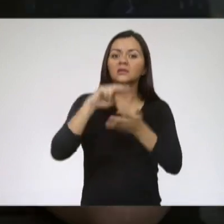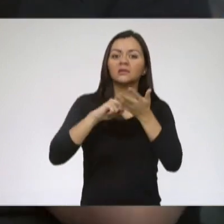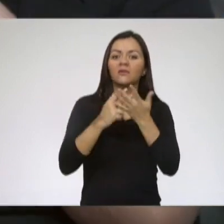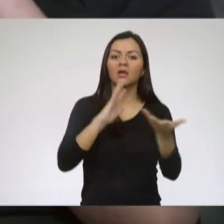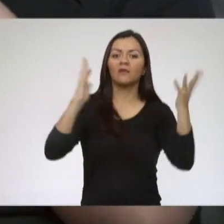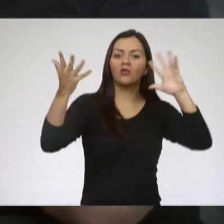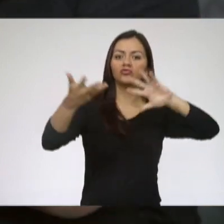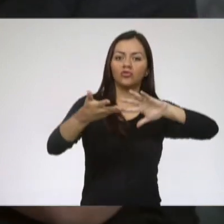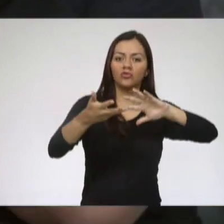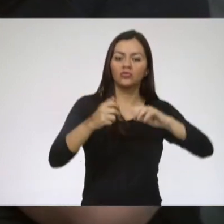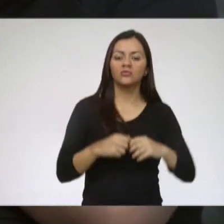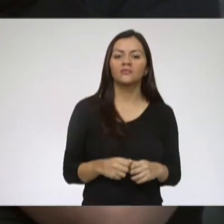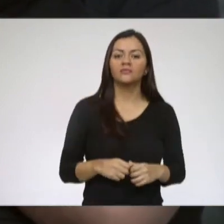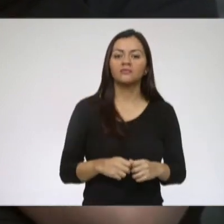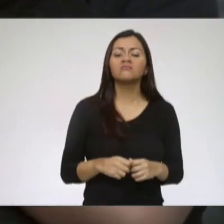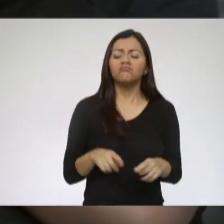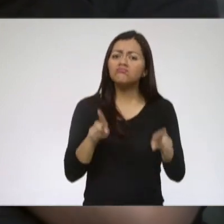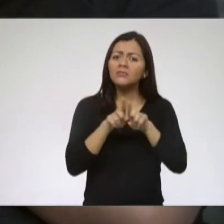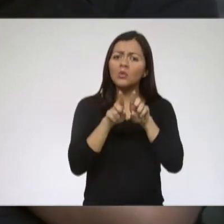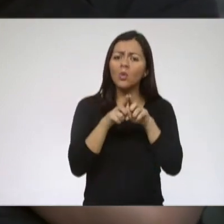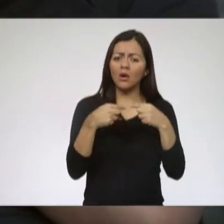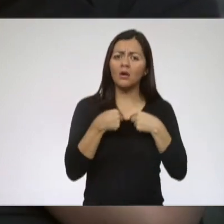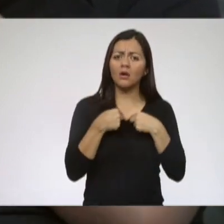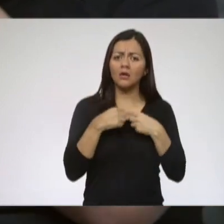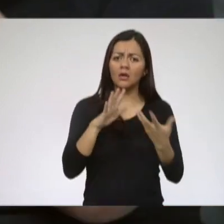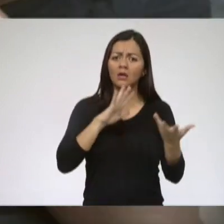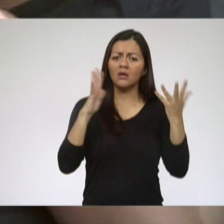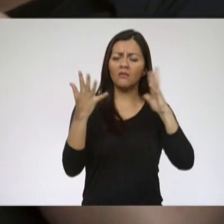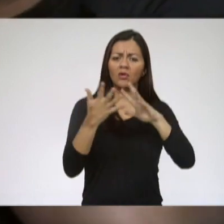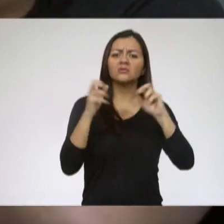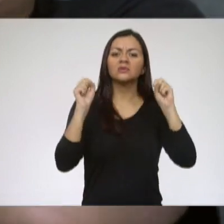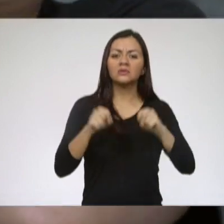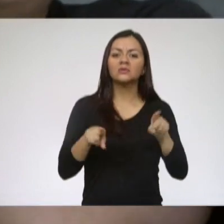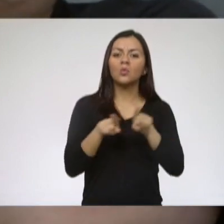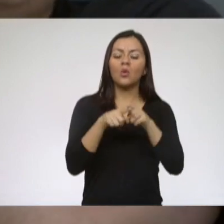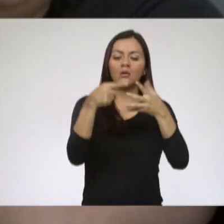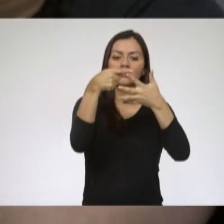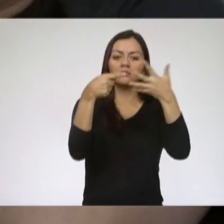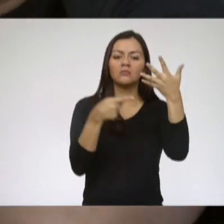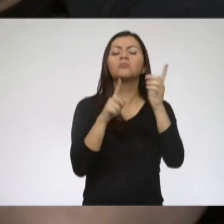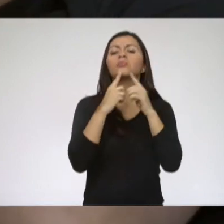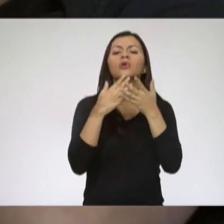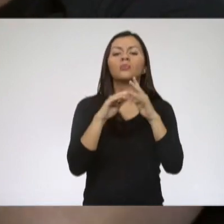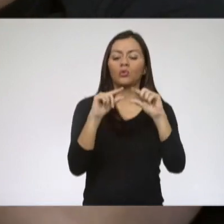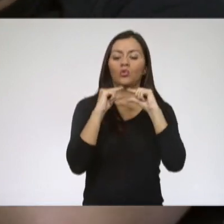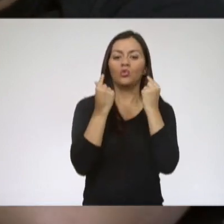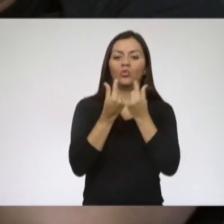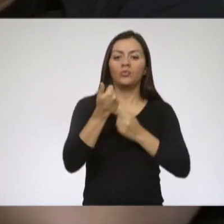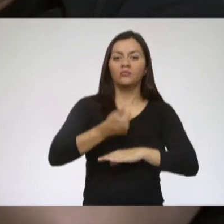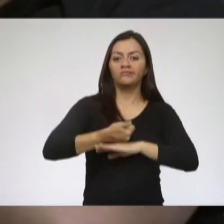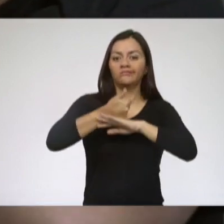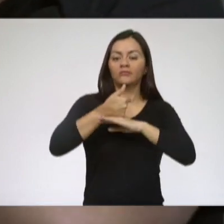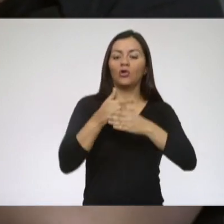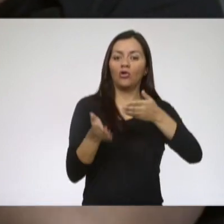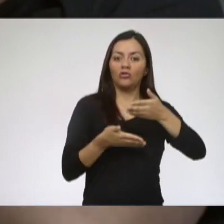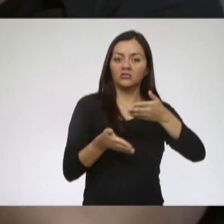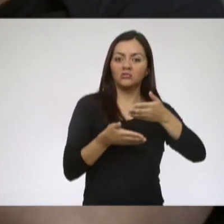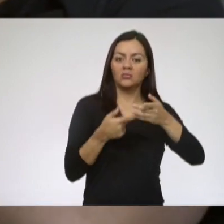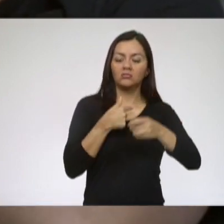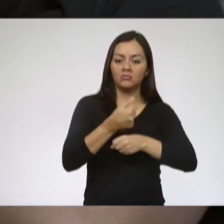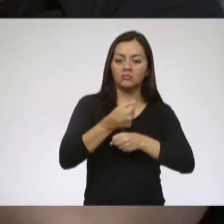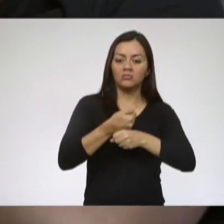revolución. Soy igual de rebelde, sí, pero con causas. Como cabeza de un grupo de cocineros o